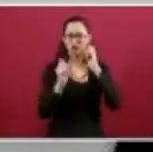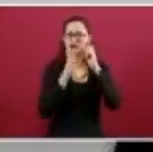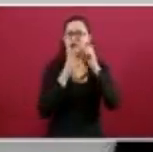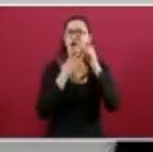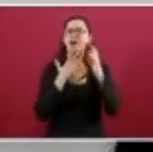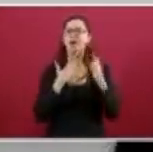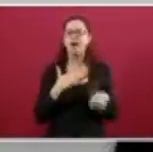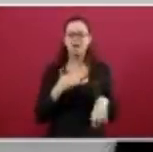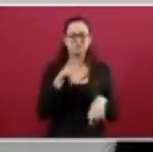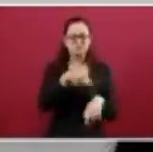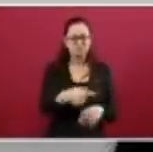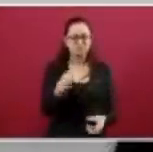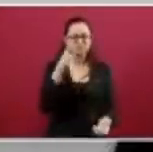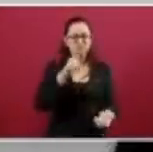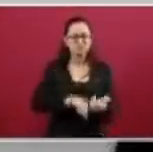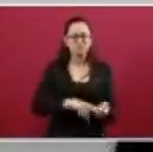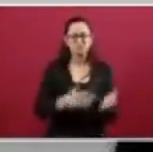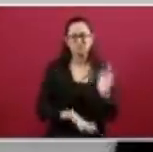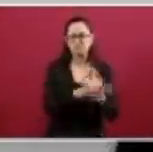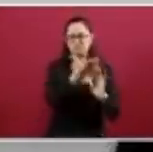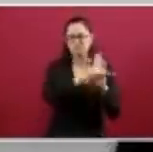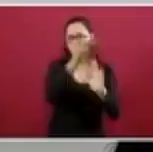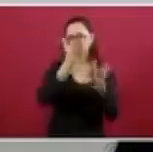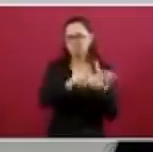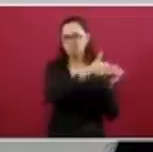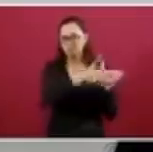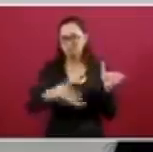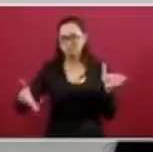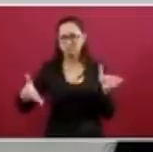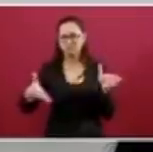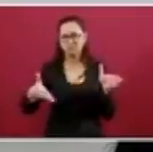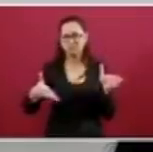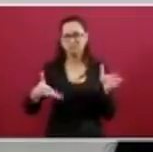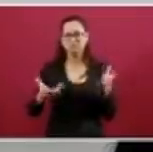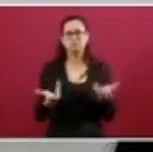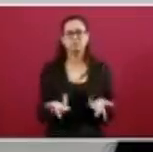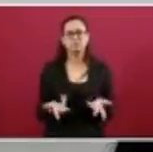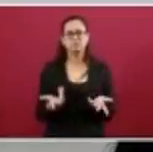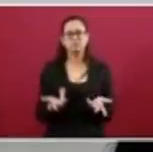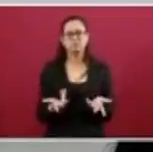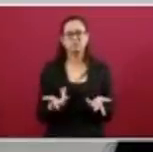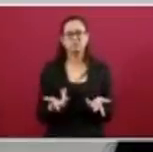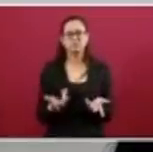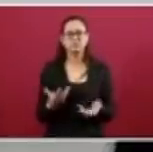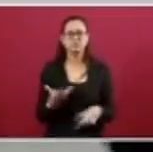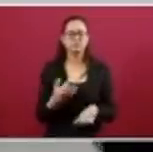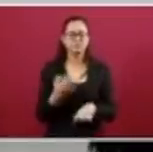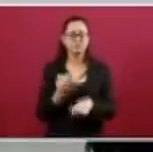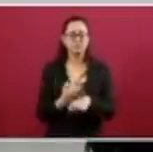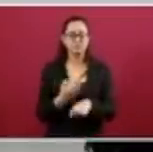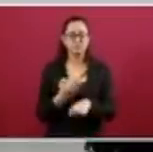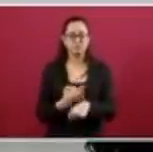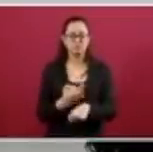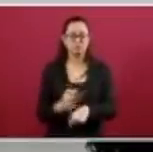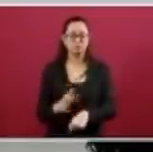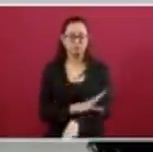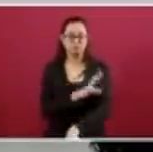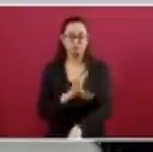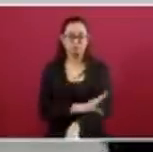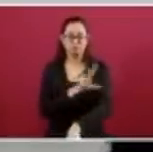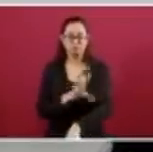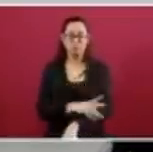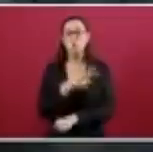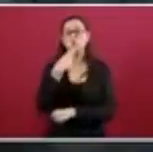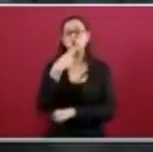porque en este periodo se genera la mayor parte de la energía eléctrica con gas.